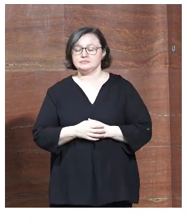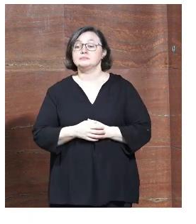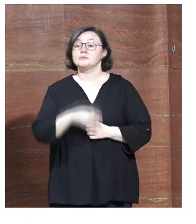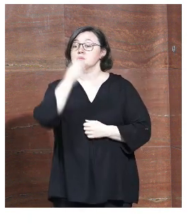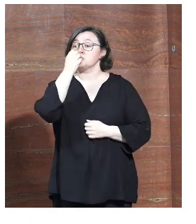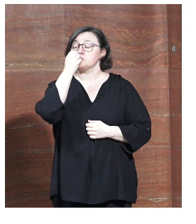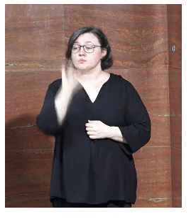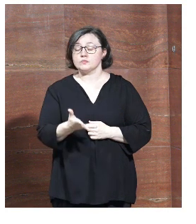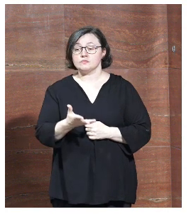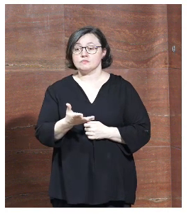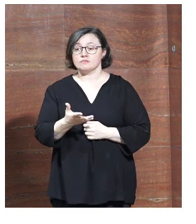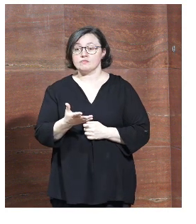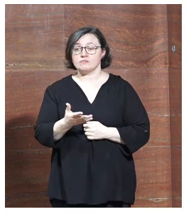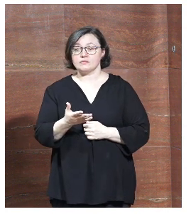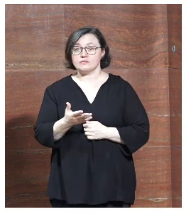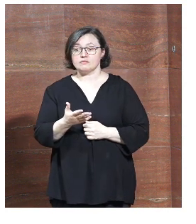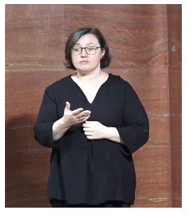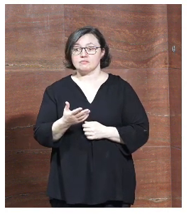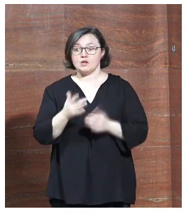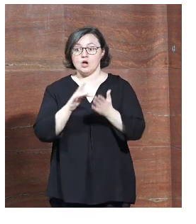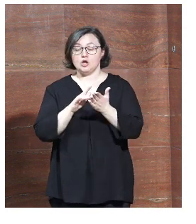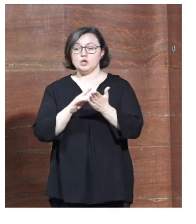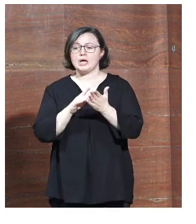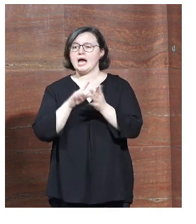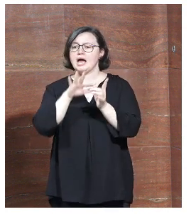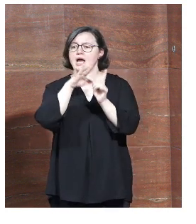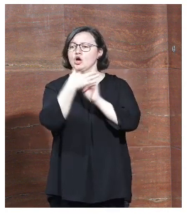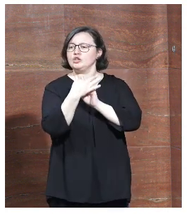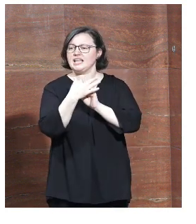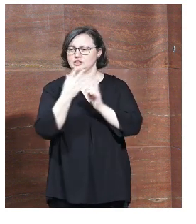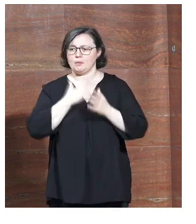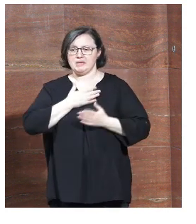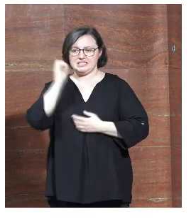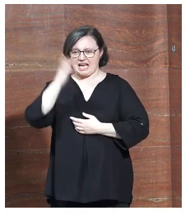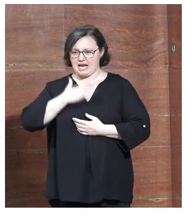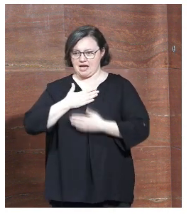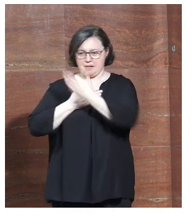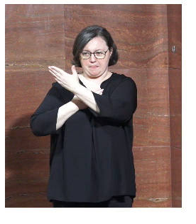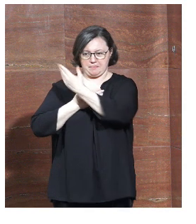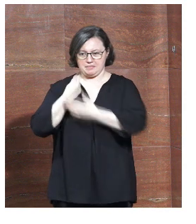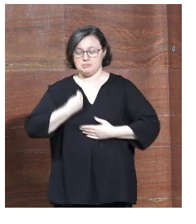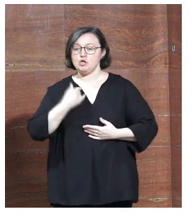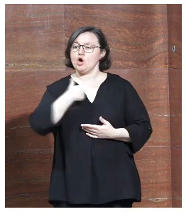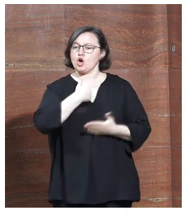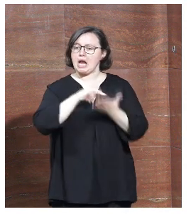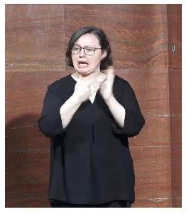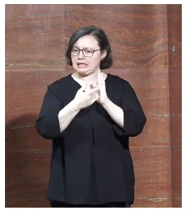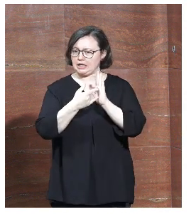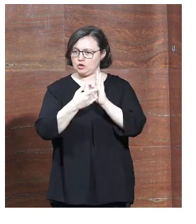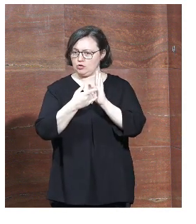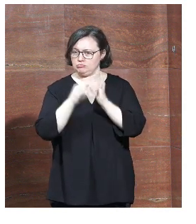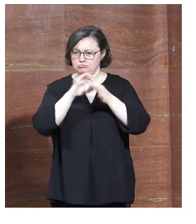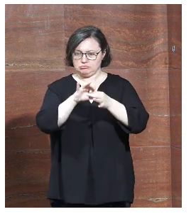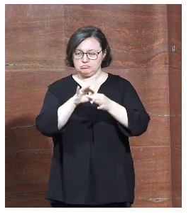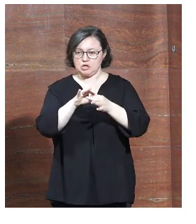Bueno, este es el marco va a ser este. Miren, es arquitecta, yo soy arquitecto. Desde